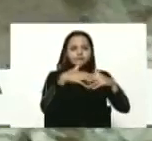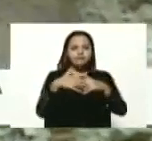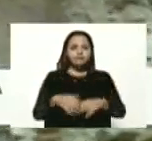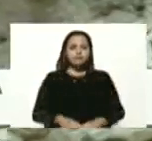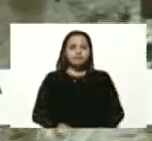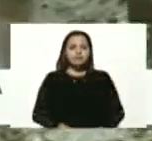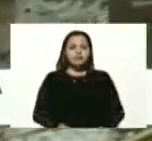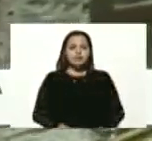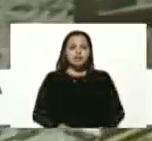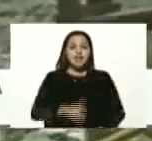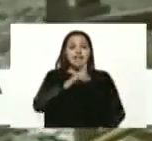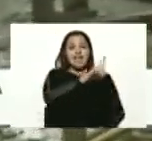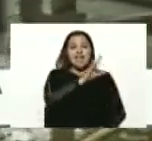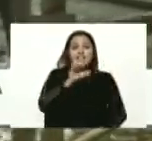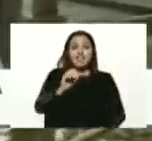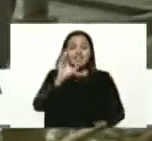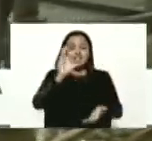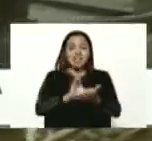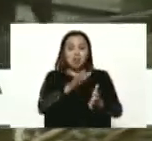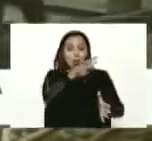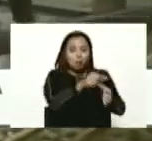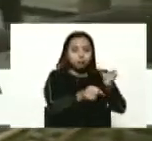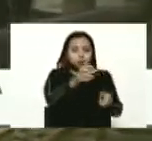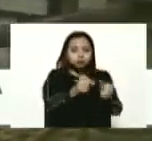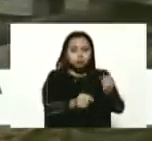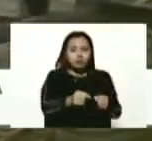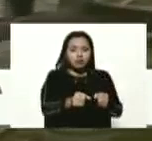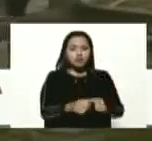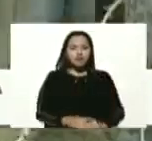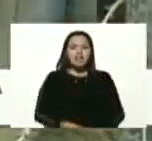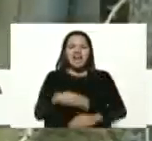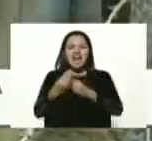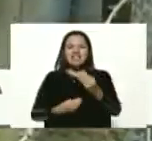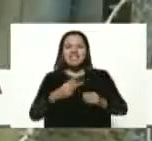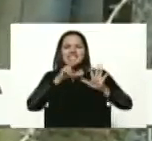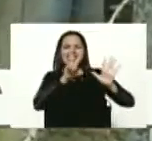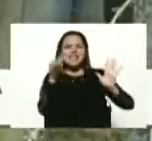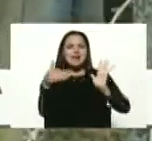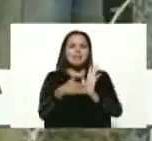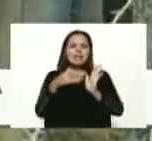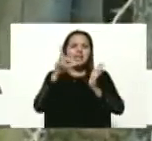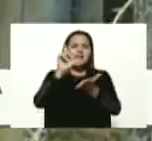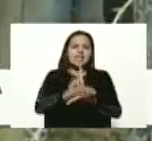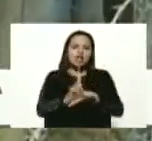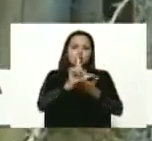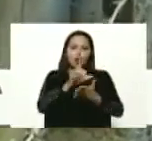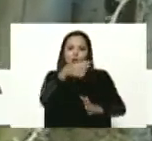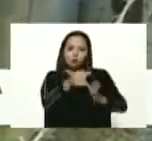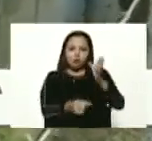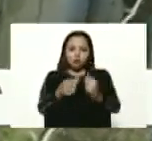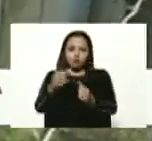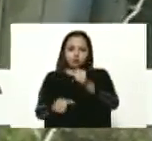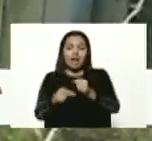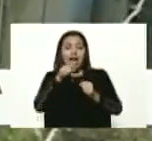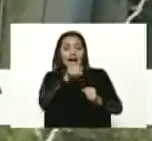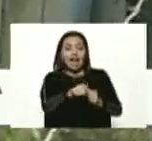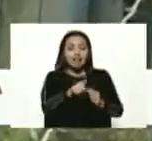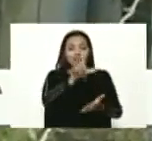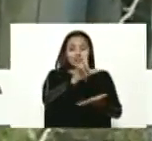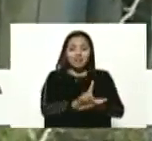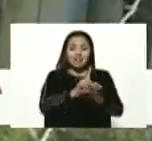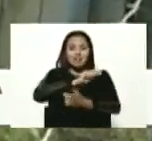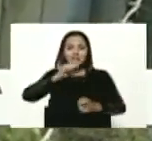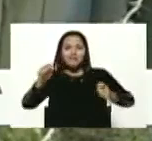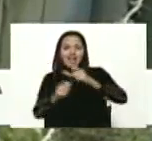Tenemos 10 centros de ordeño, donde se producen 7.000 litros de leche. Esa leche es transformada en